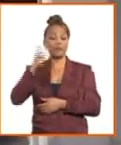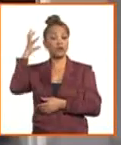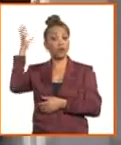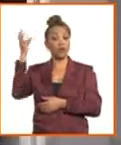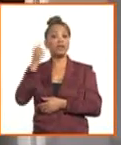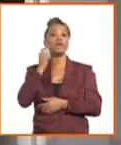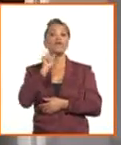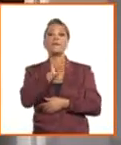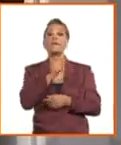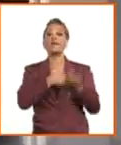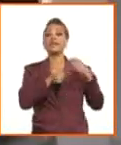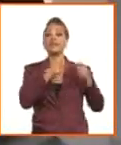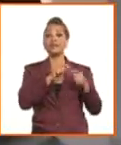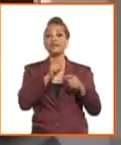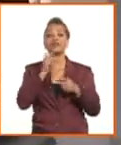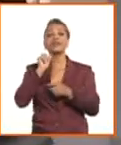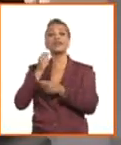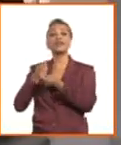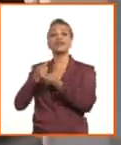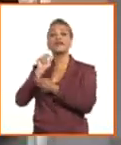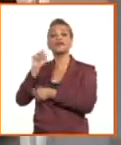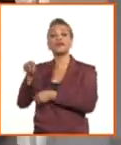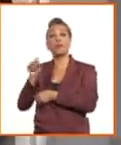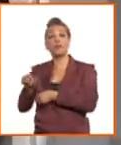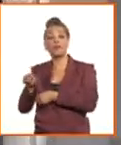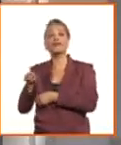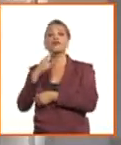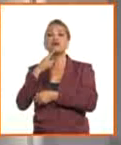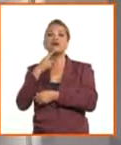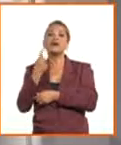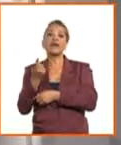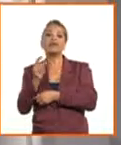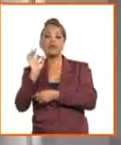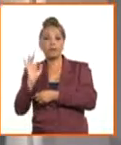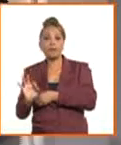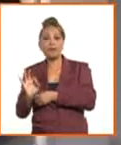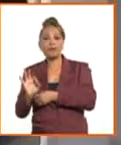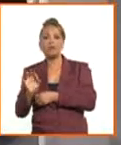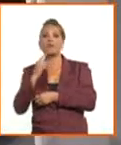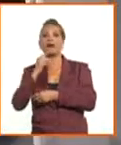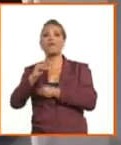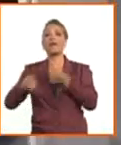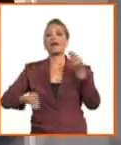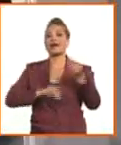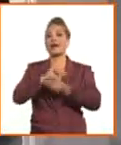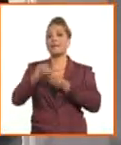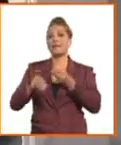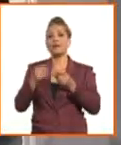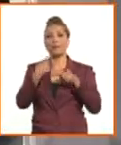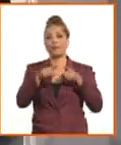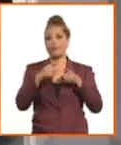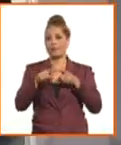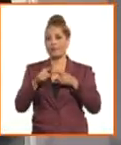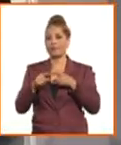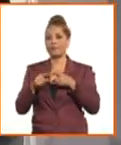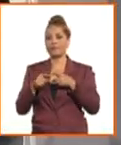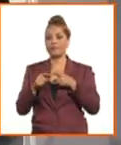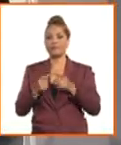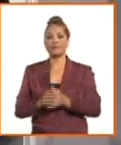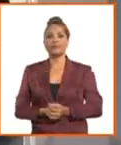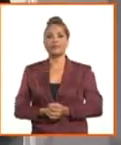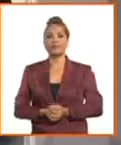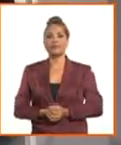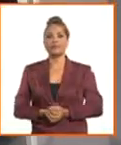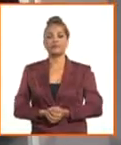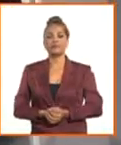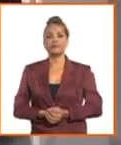Estado comprando, vamos a cubrirla con otros ingresos que no genera el mercado cambiario. Porque ¿a qué le vamos a quitar el dinero? ¿Al barco rojo? A